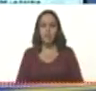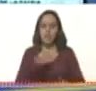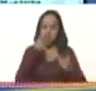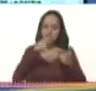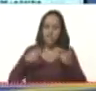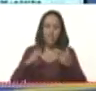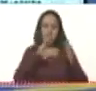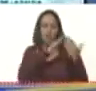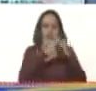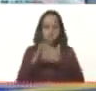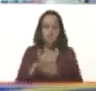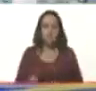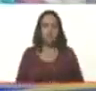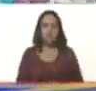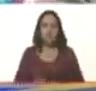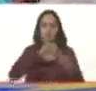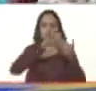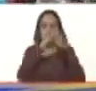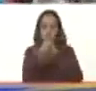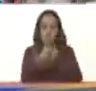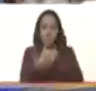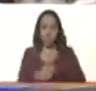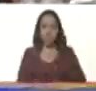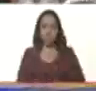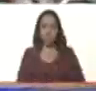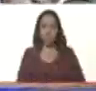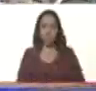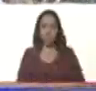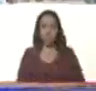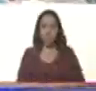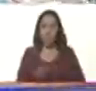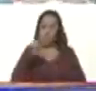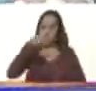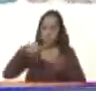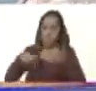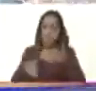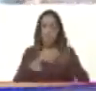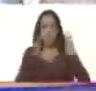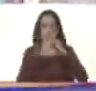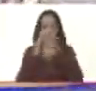comunidades, en los barrios, en los hogares de la patria,